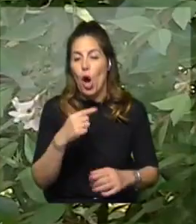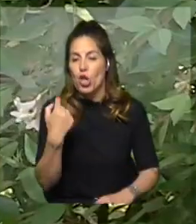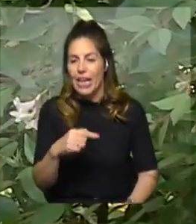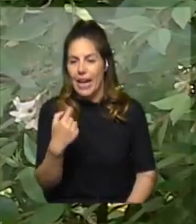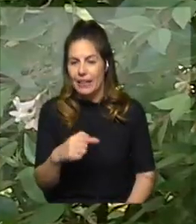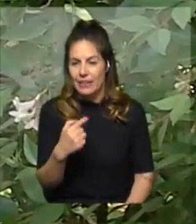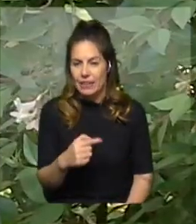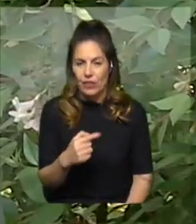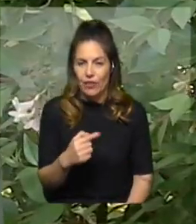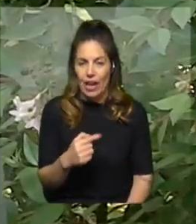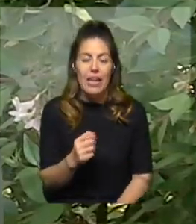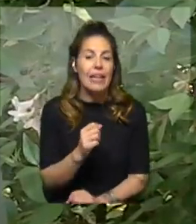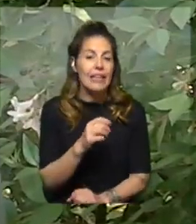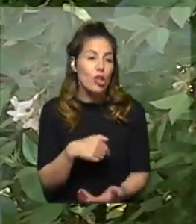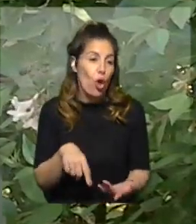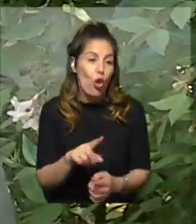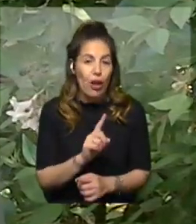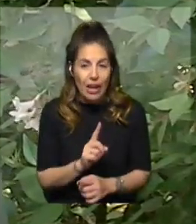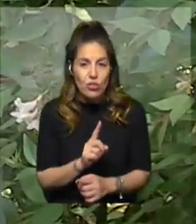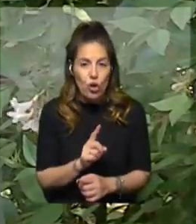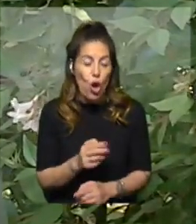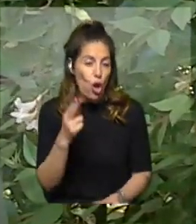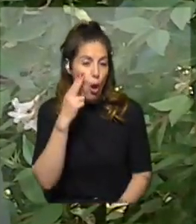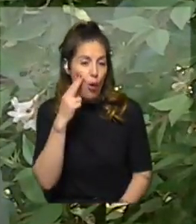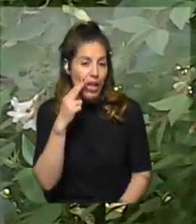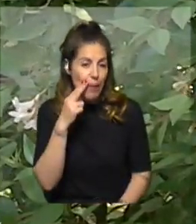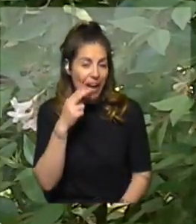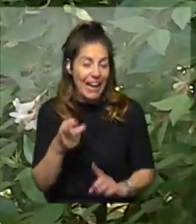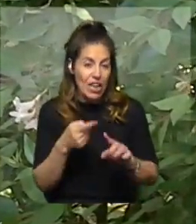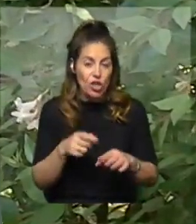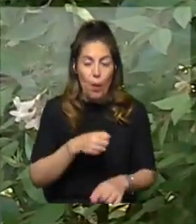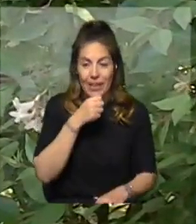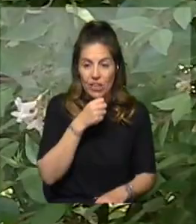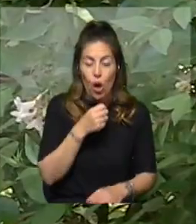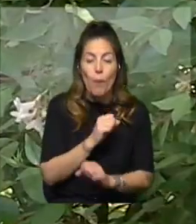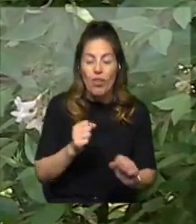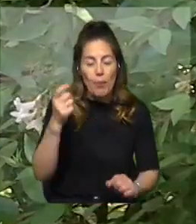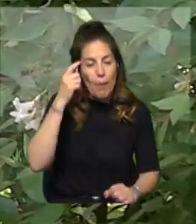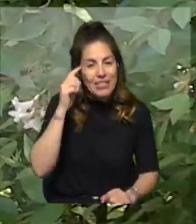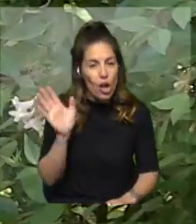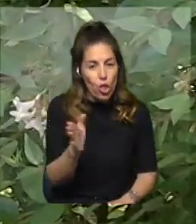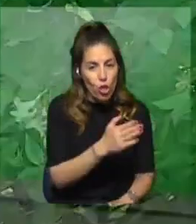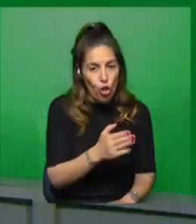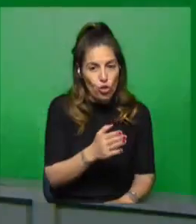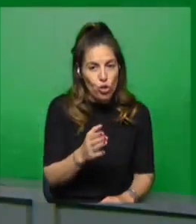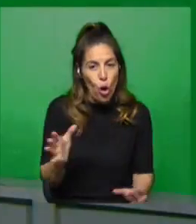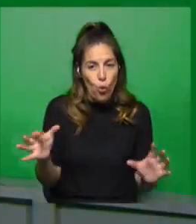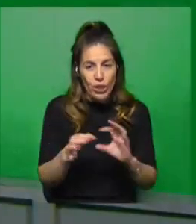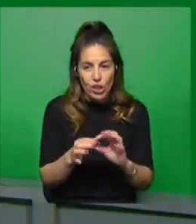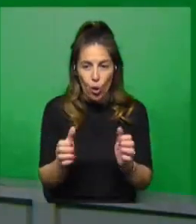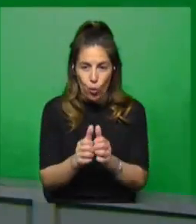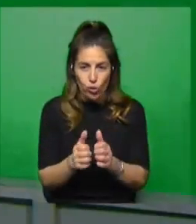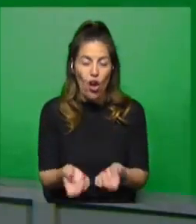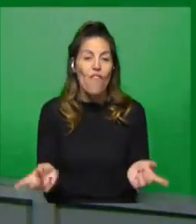negativa, y que en todo caso los problemas del envejecimiento los podamos pensar entre todos. Volvemos